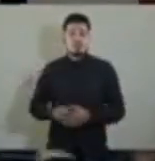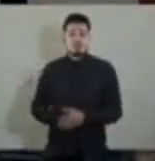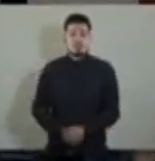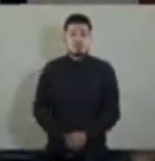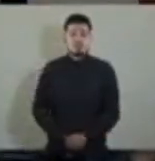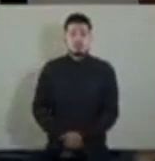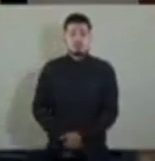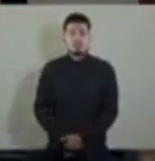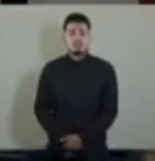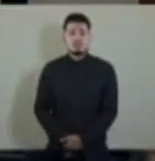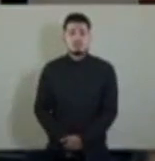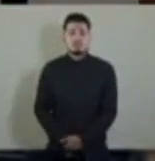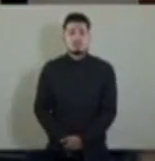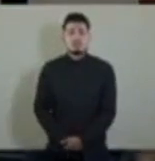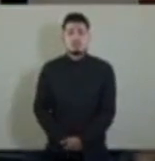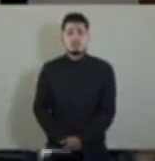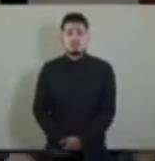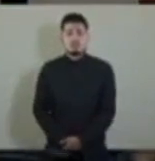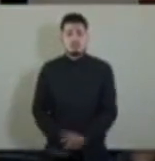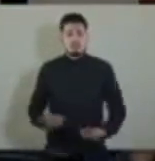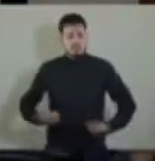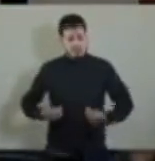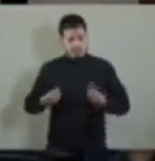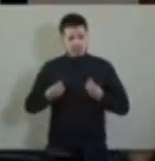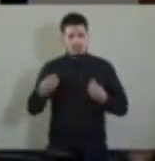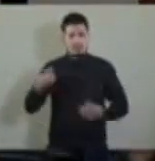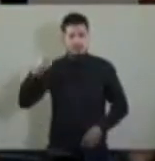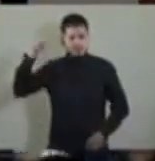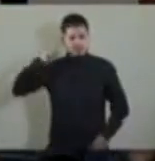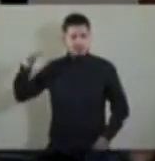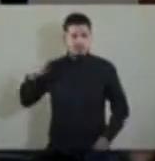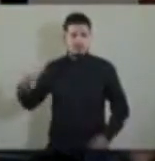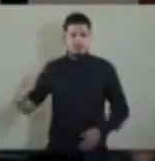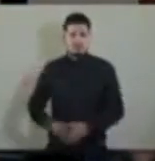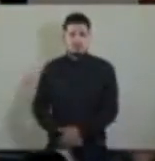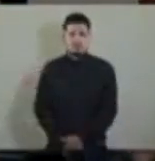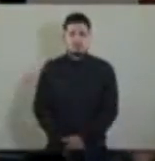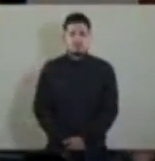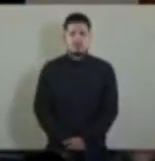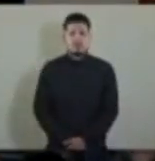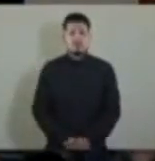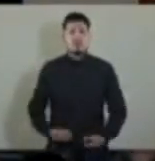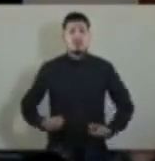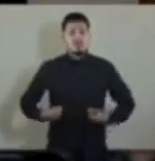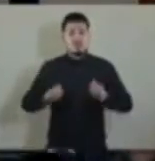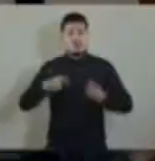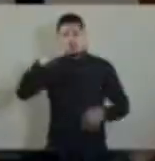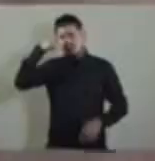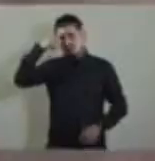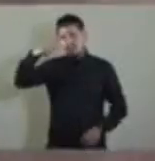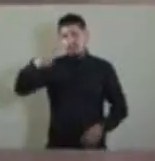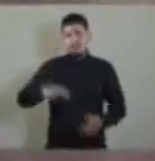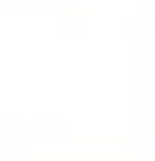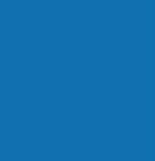Zacatecas! ¡Que viva Zacatecas! ¡Viva México!